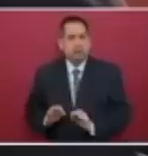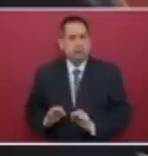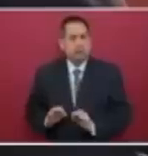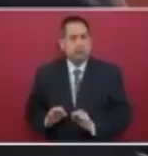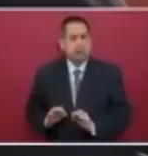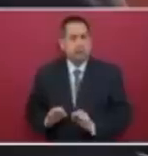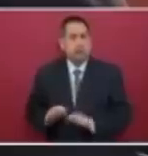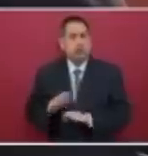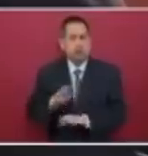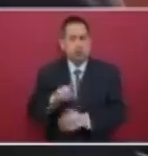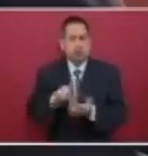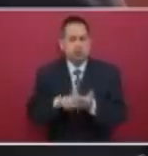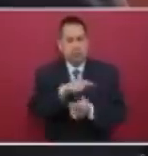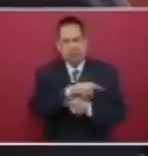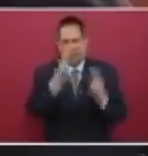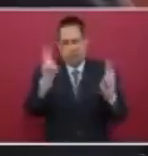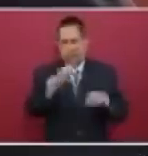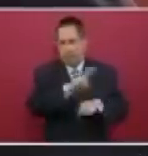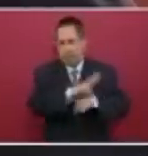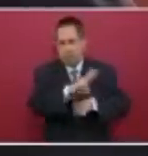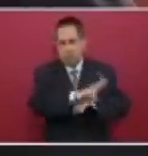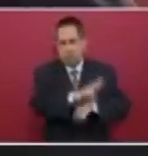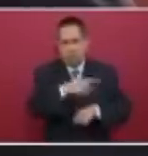en el caso de venezuela